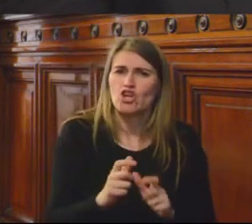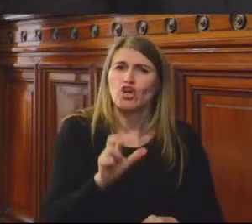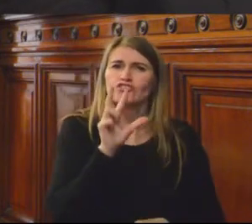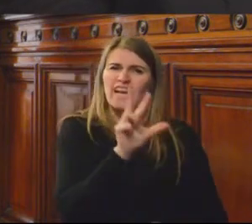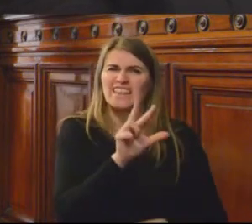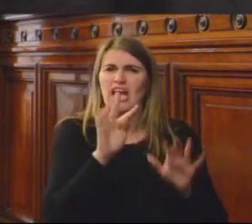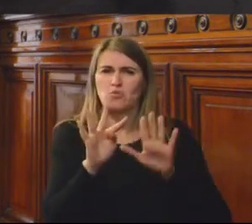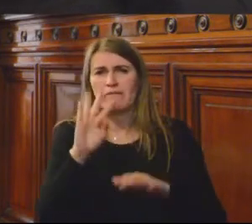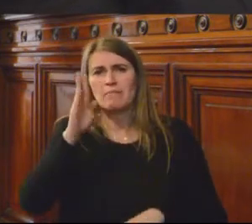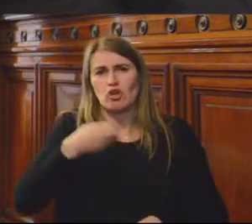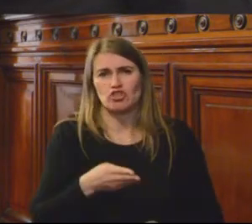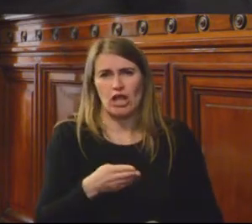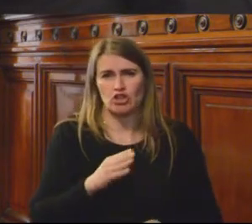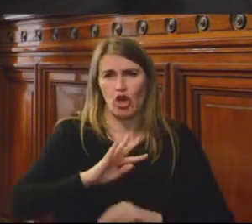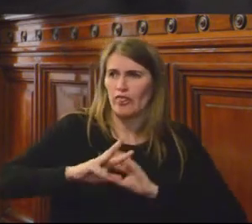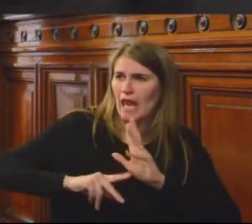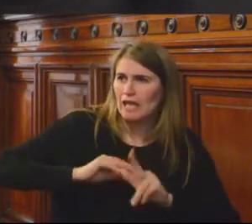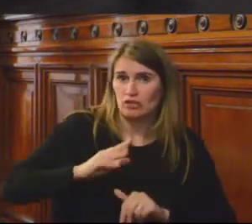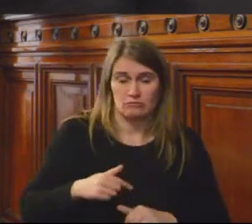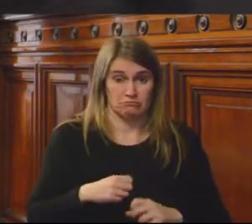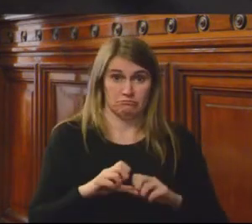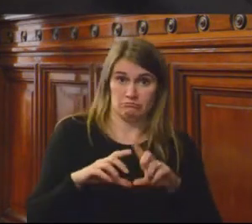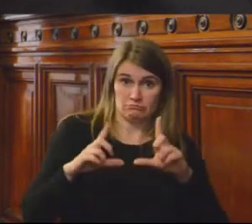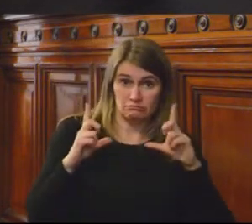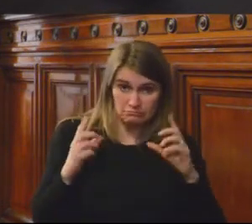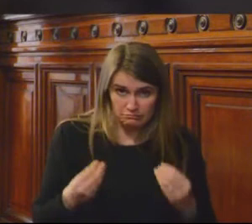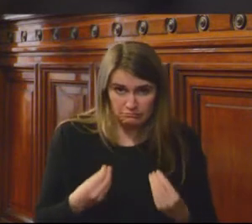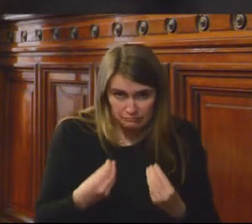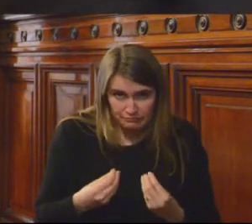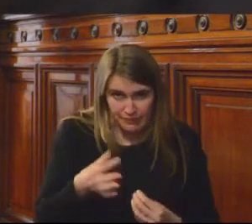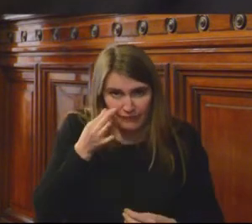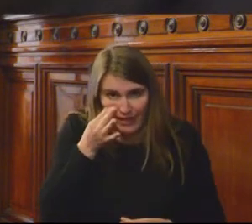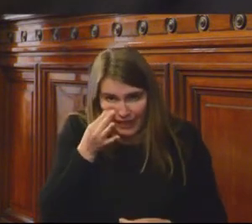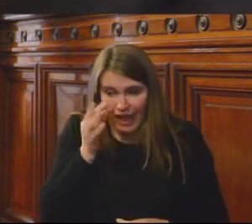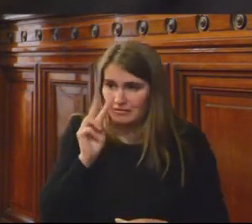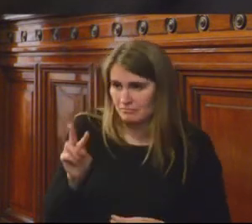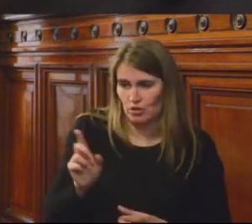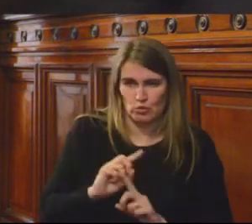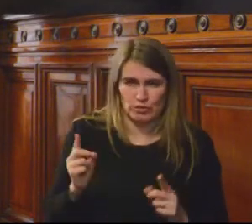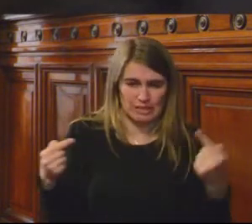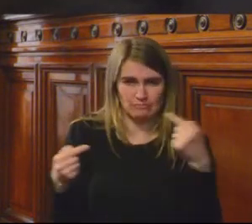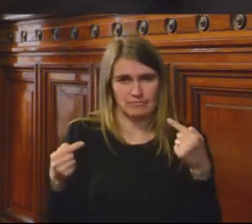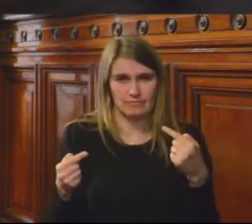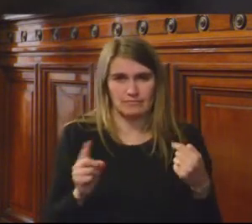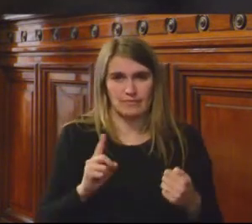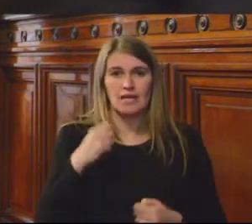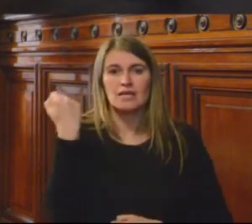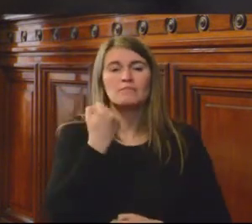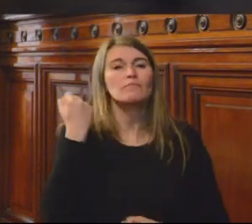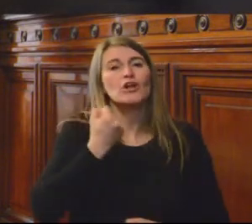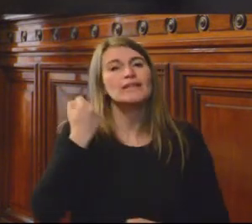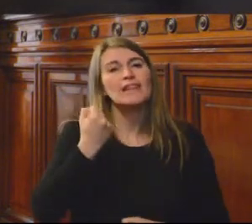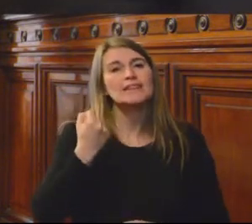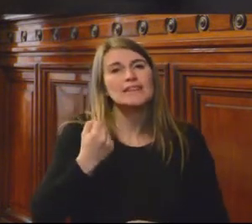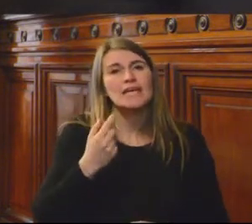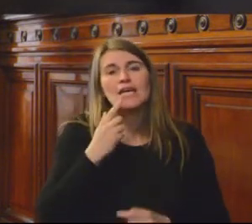delitos. Es una cifra que a mí me sorprende como venezolano porque no es lo que vivimos en nuestro país. Por eso es muy importante que